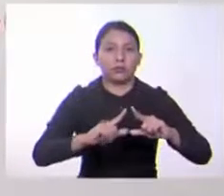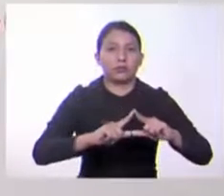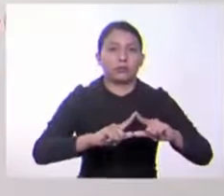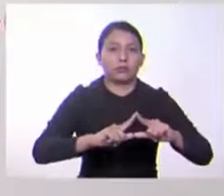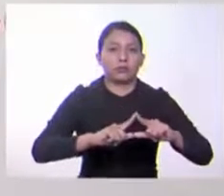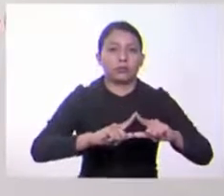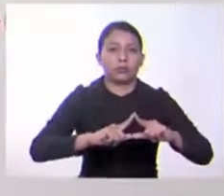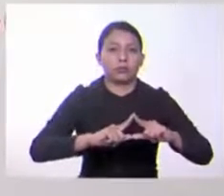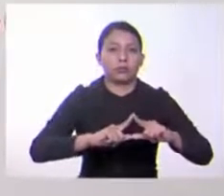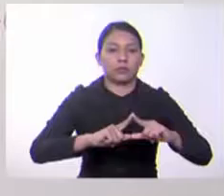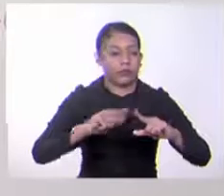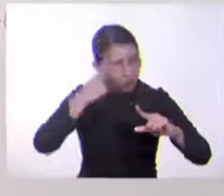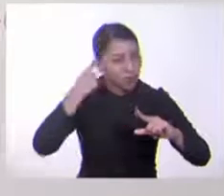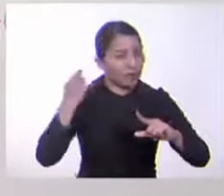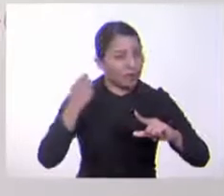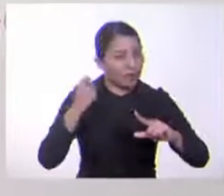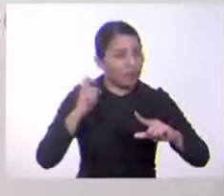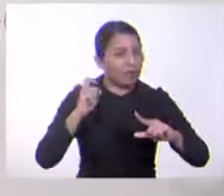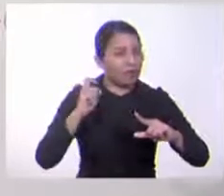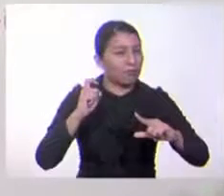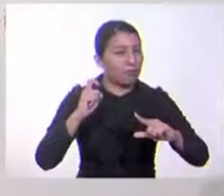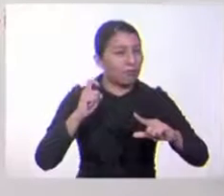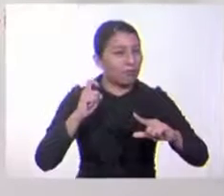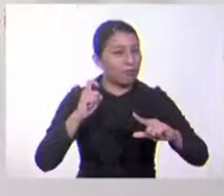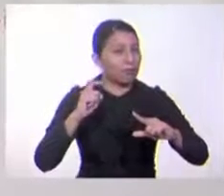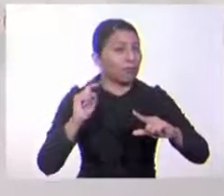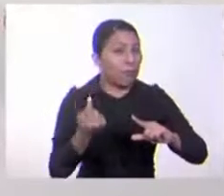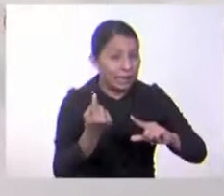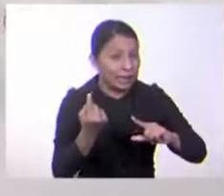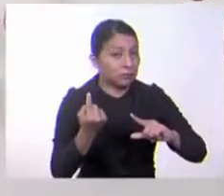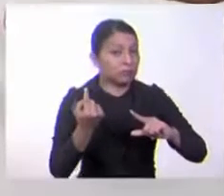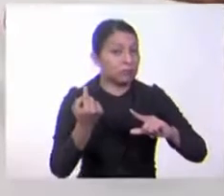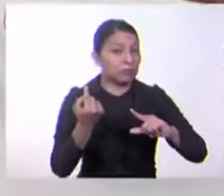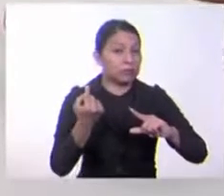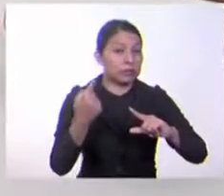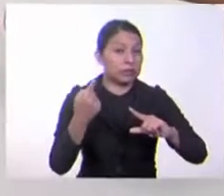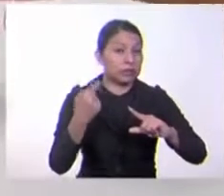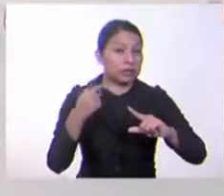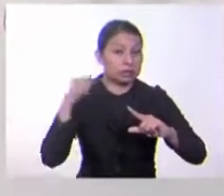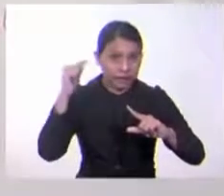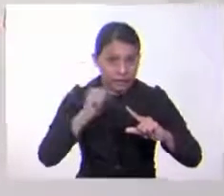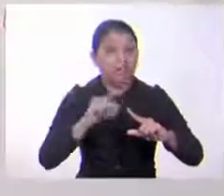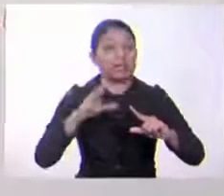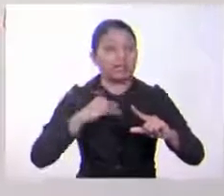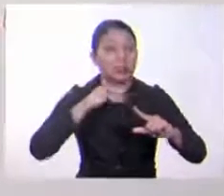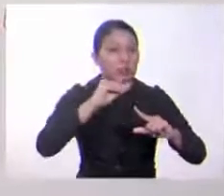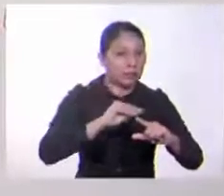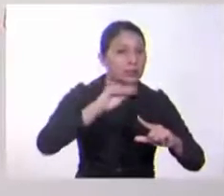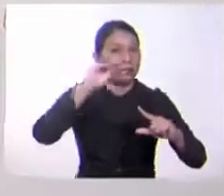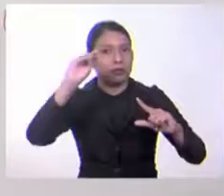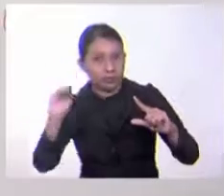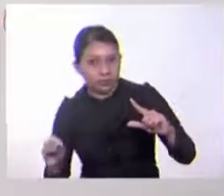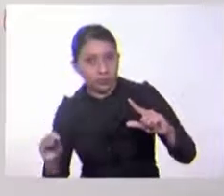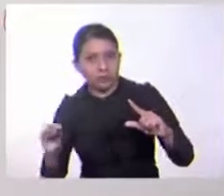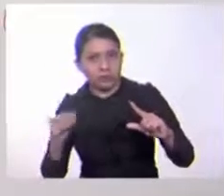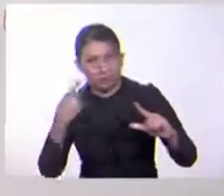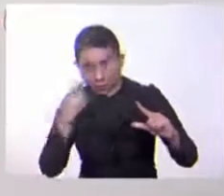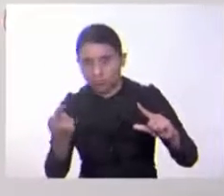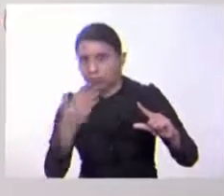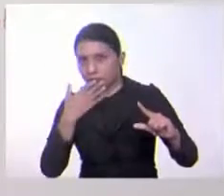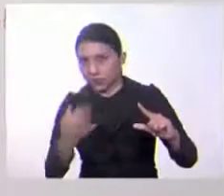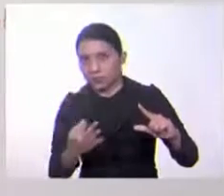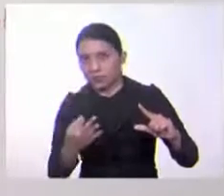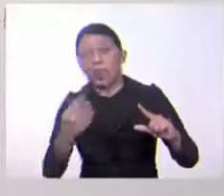¿te acuerdas que primero hacíamos que fuera válida esta condición? sí. Y verificábamos. Y verificamos la siguiente.